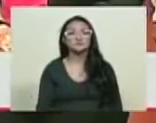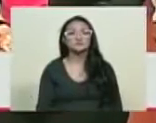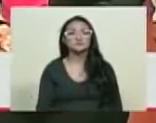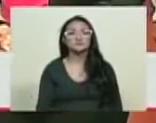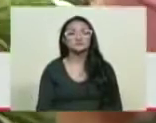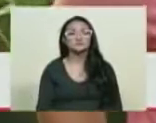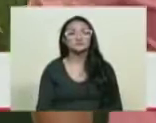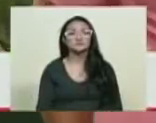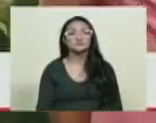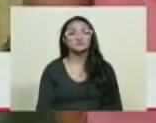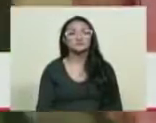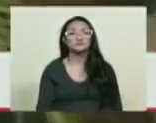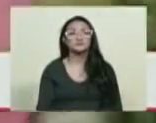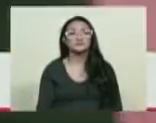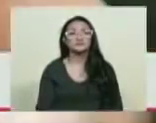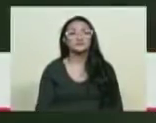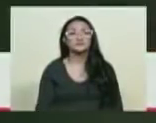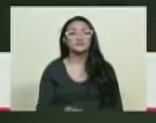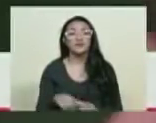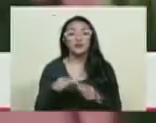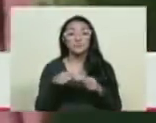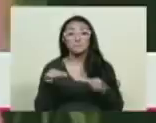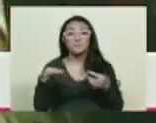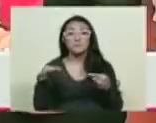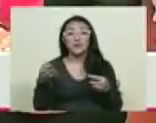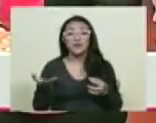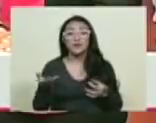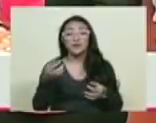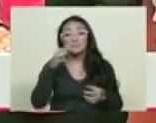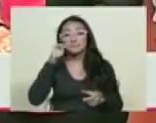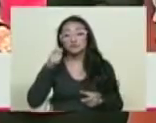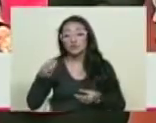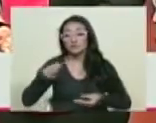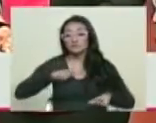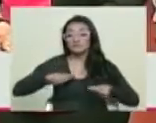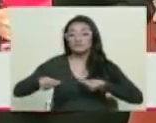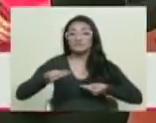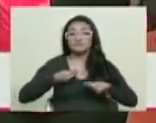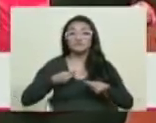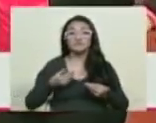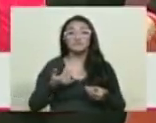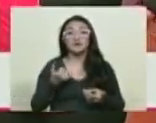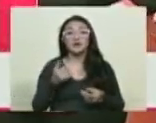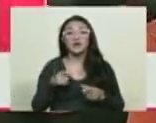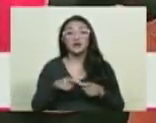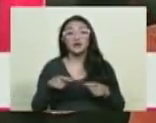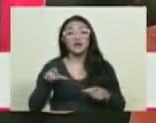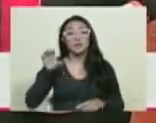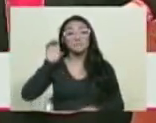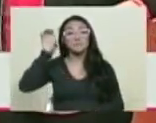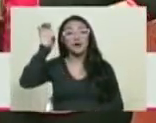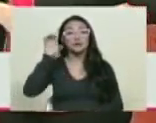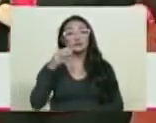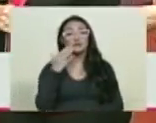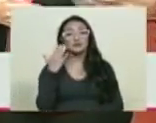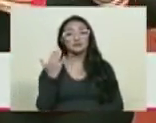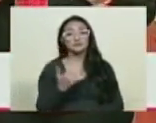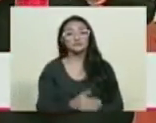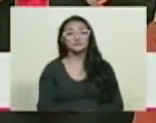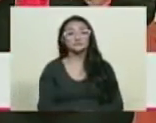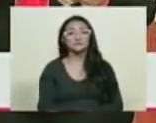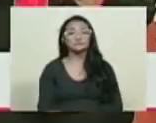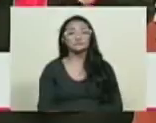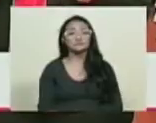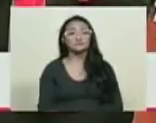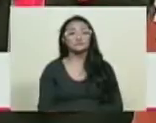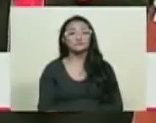y aquí tengo los papelitos que la gente me entrega en la puerta y aquí está mi carné de la patria erika tu